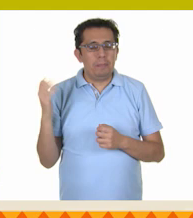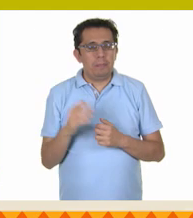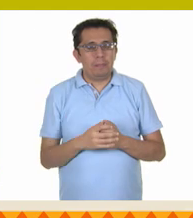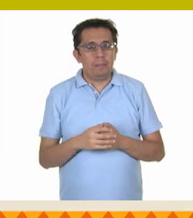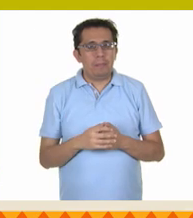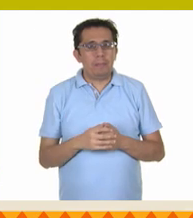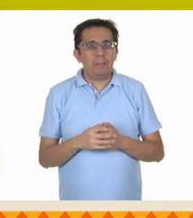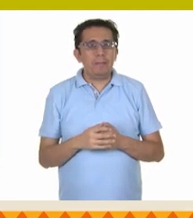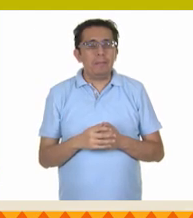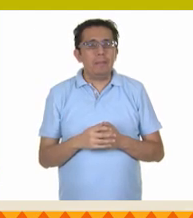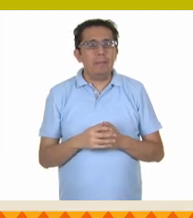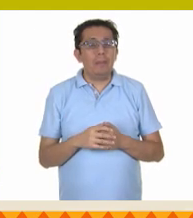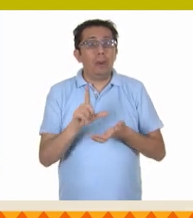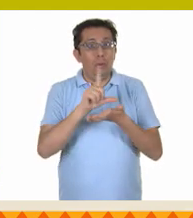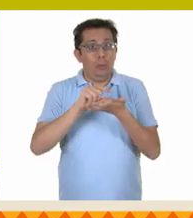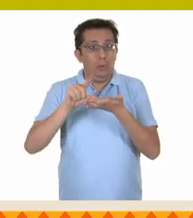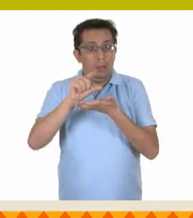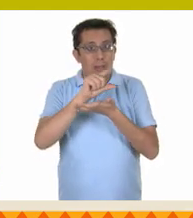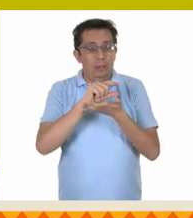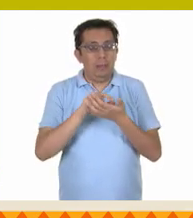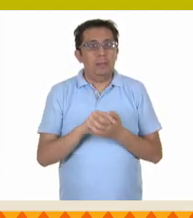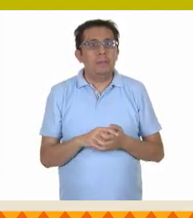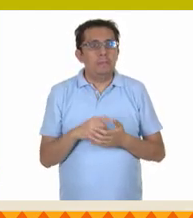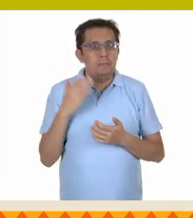@CEPMX. Twitter